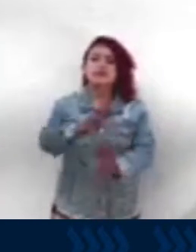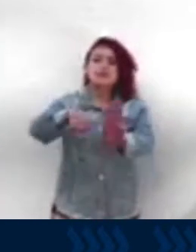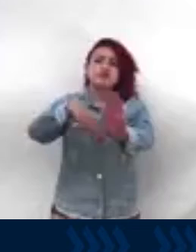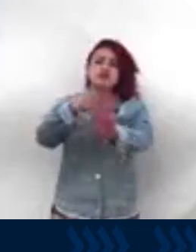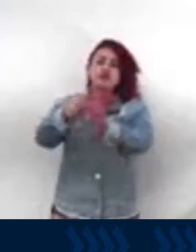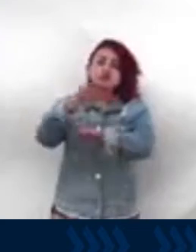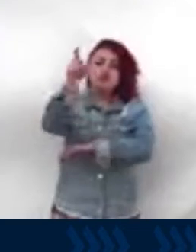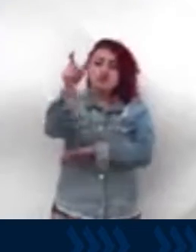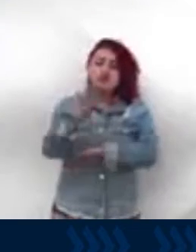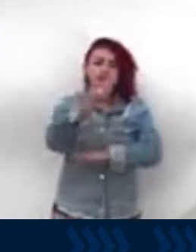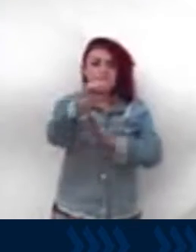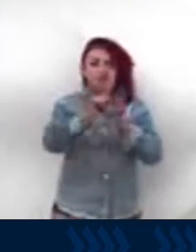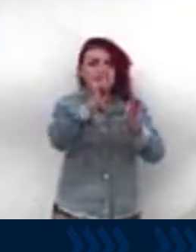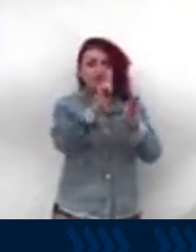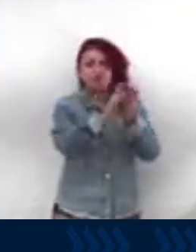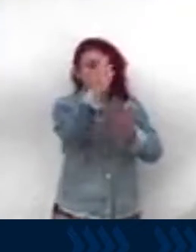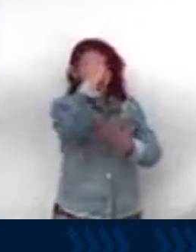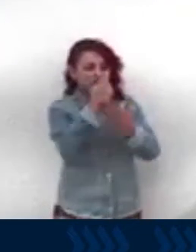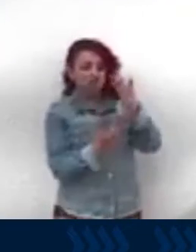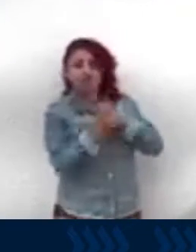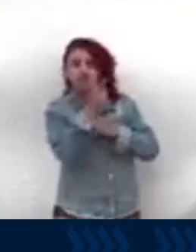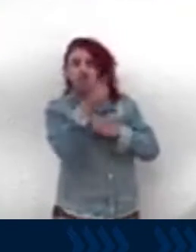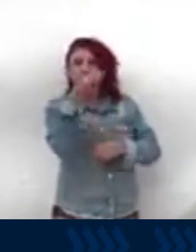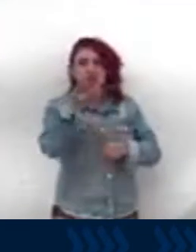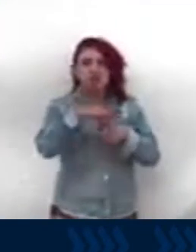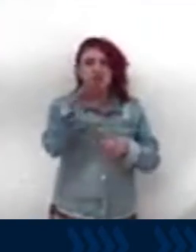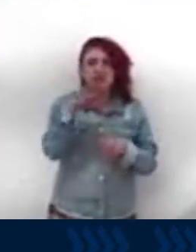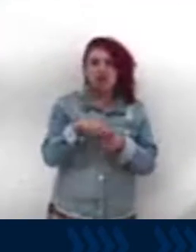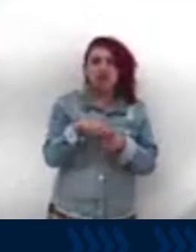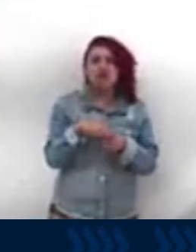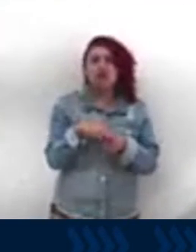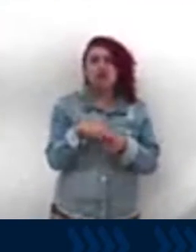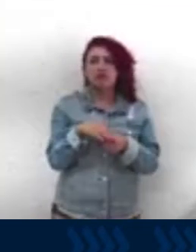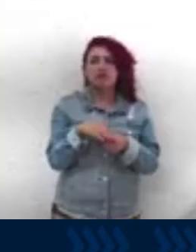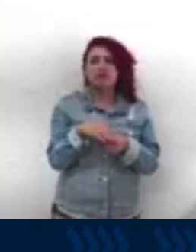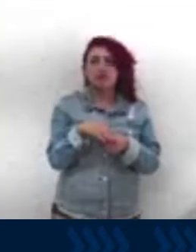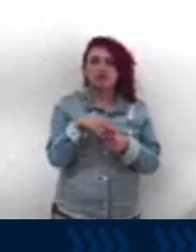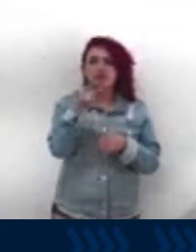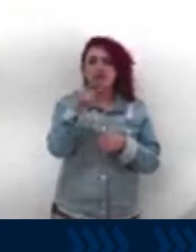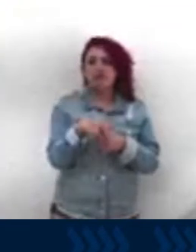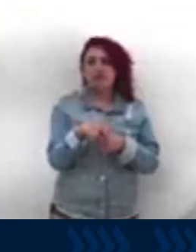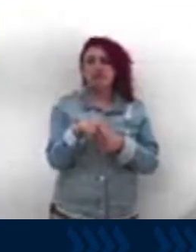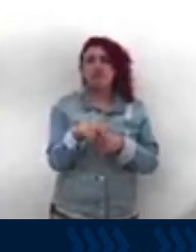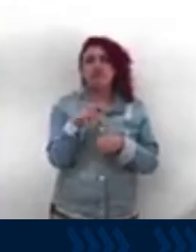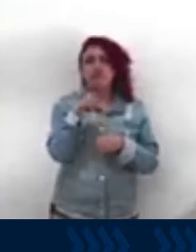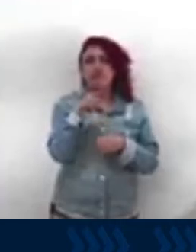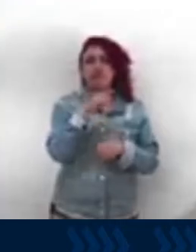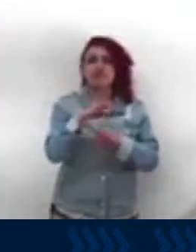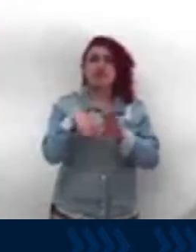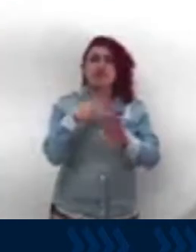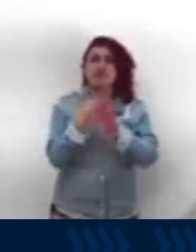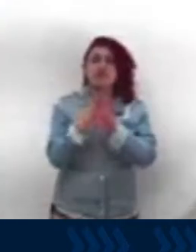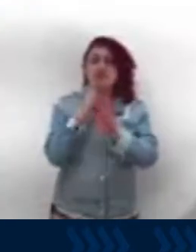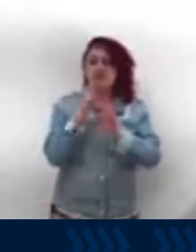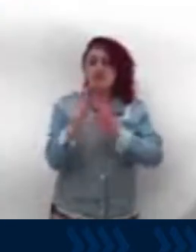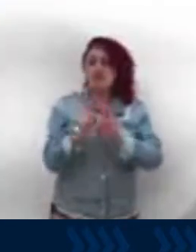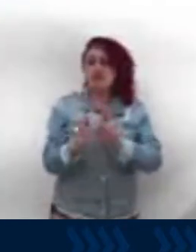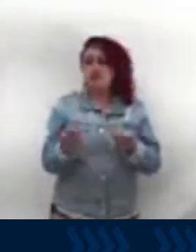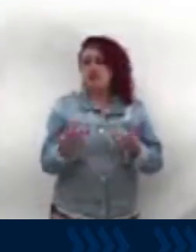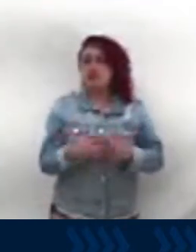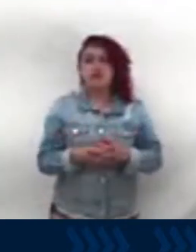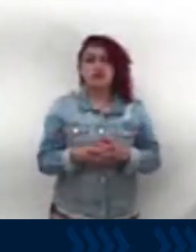violó las leyes electorales y que por supuesto sí incide en el